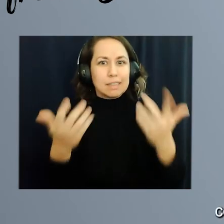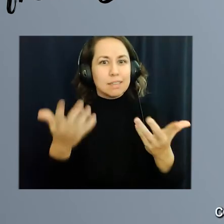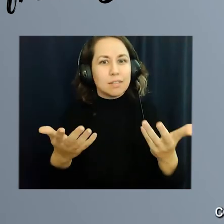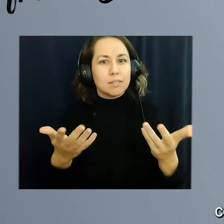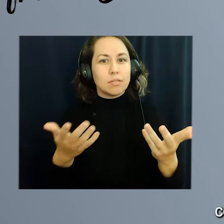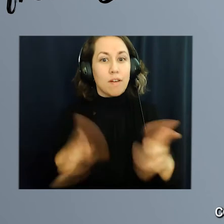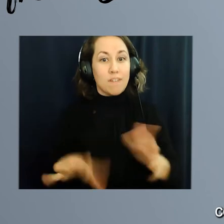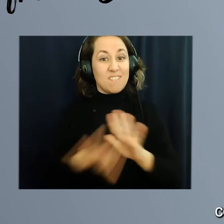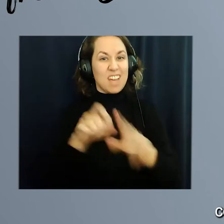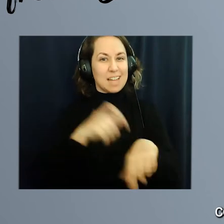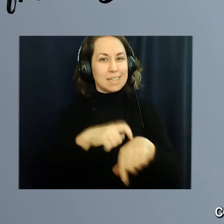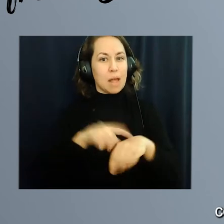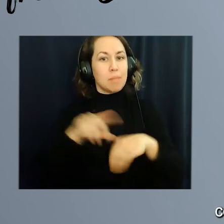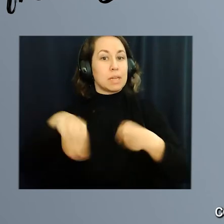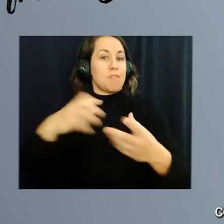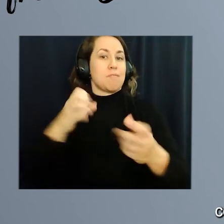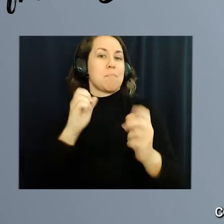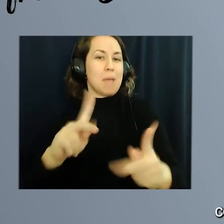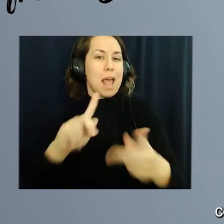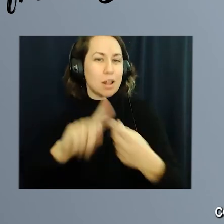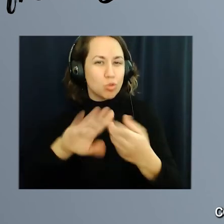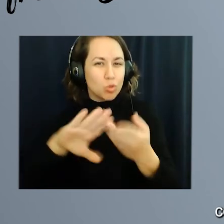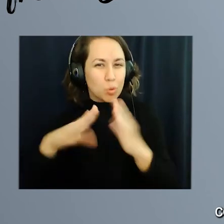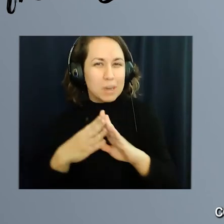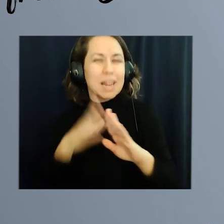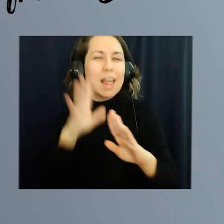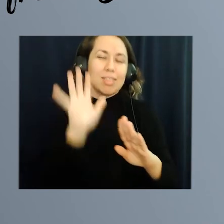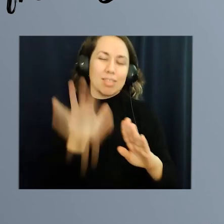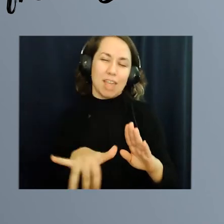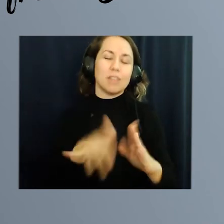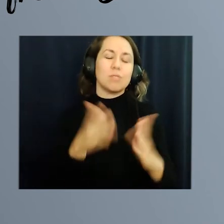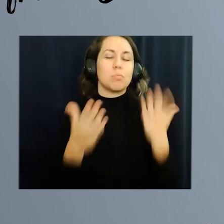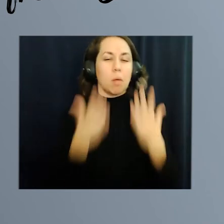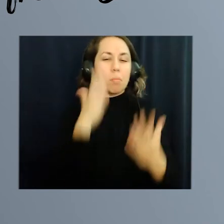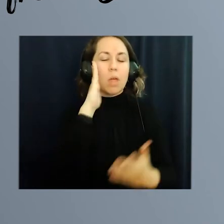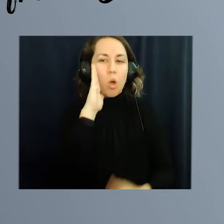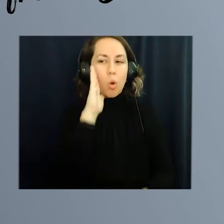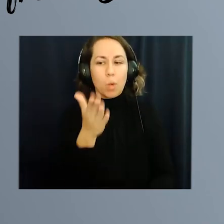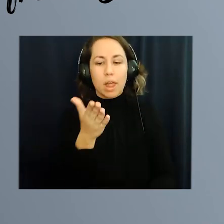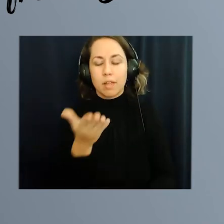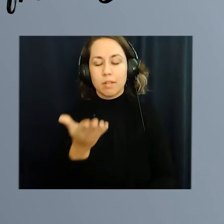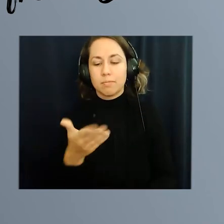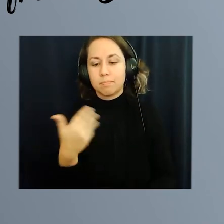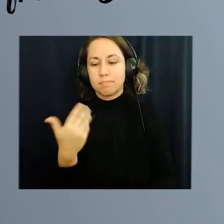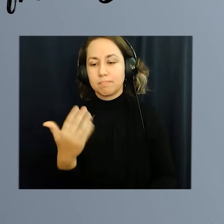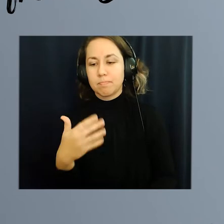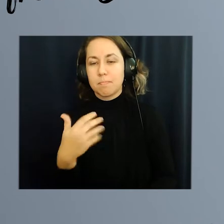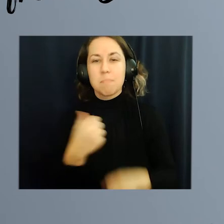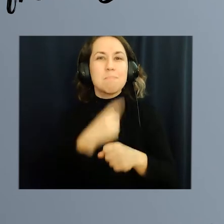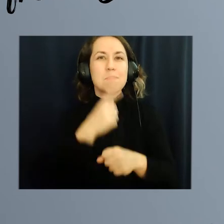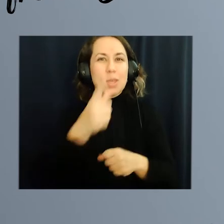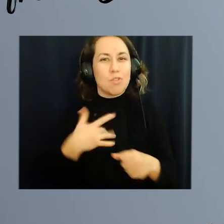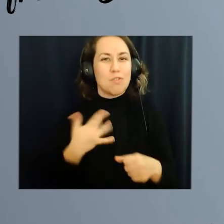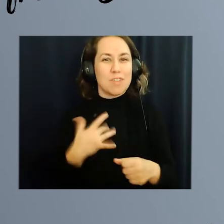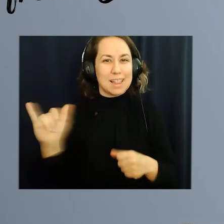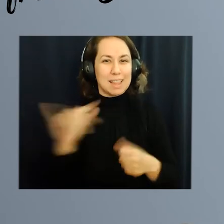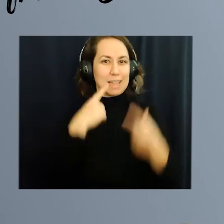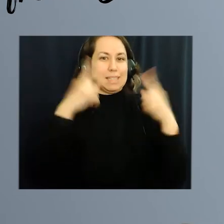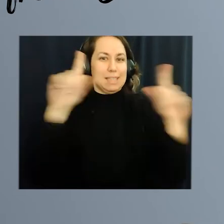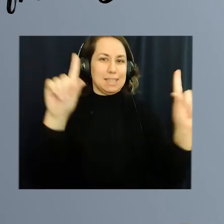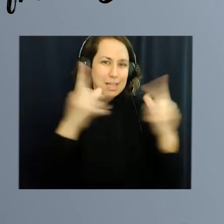en la universidad, en tu carrera, en tu vida y mejorar las vidas de los demás también. Felicidades a la promoción